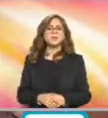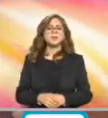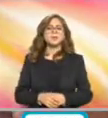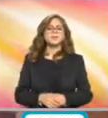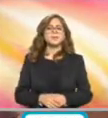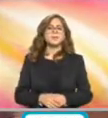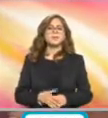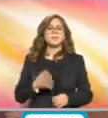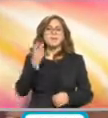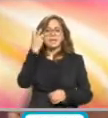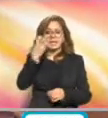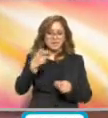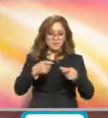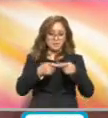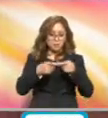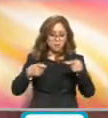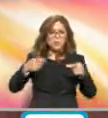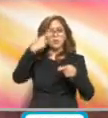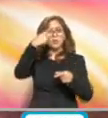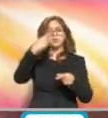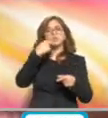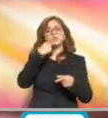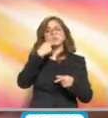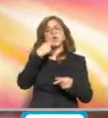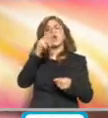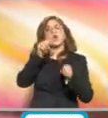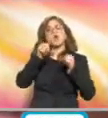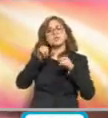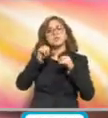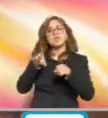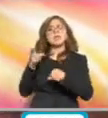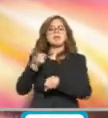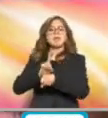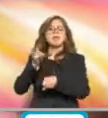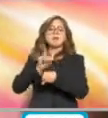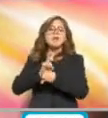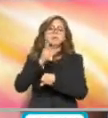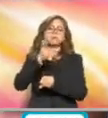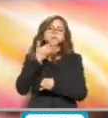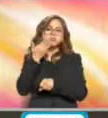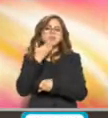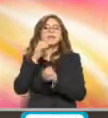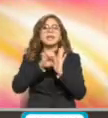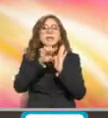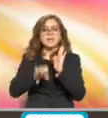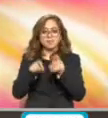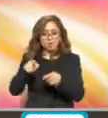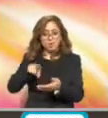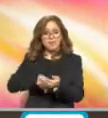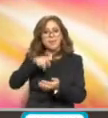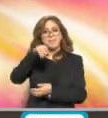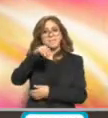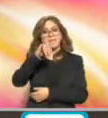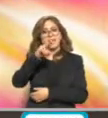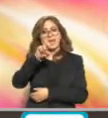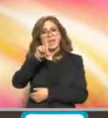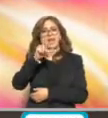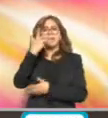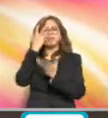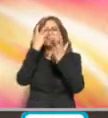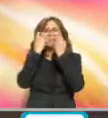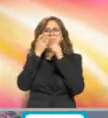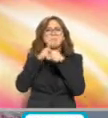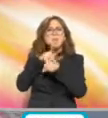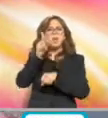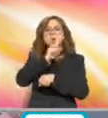práctica para la oficina, para el día a día. Aparte, los minerales que tienen, lejos de maltratarte la Sí. piel, te la va a favorecer.